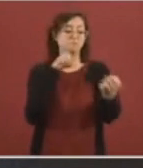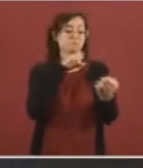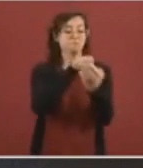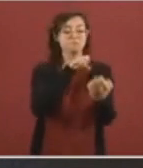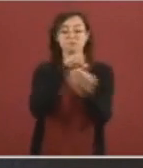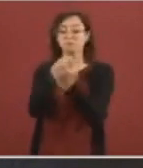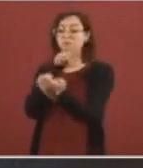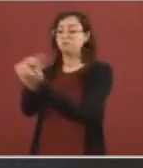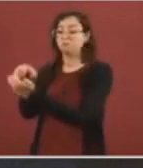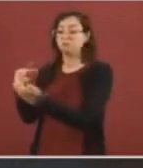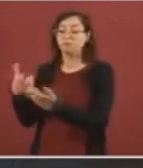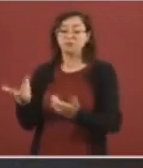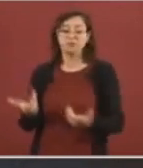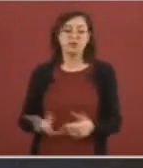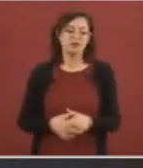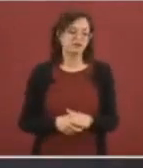Entonces, muy parecido